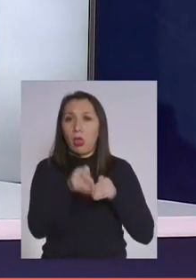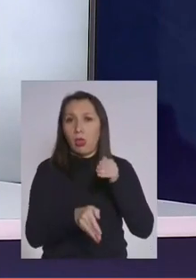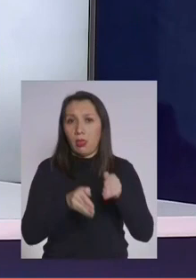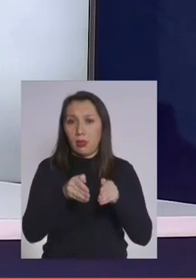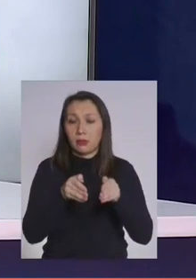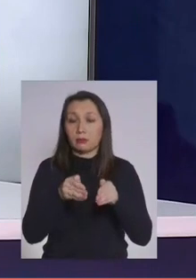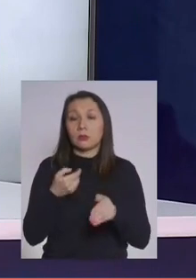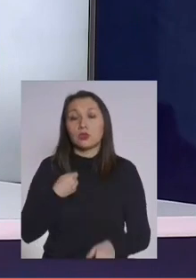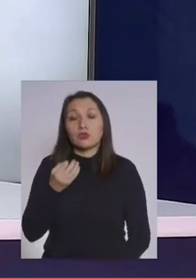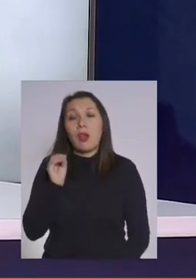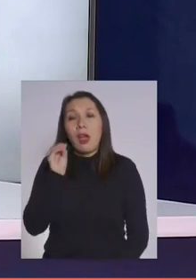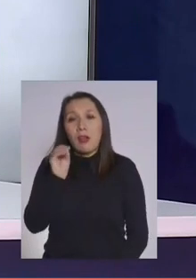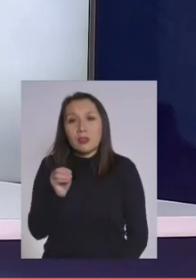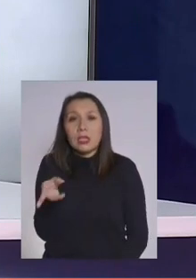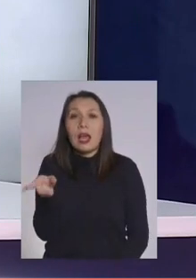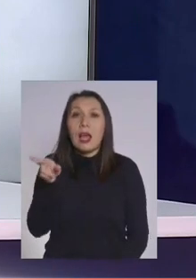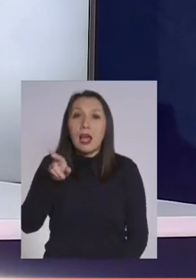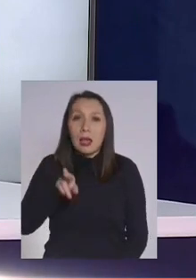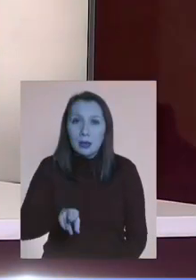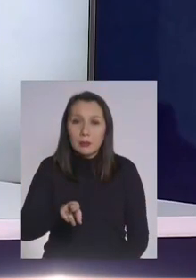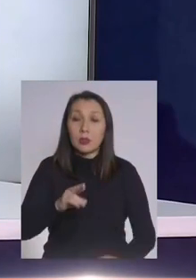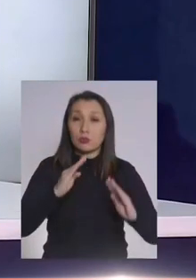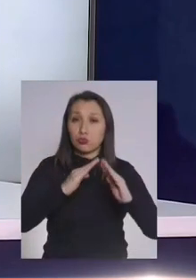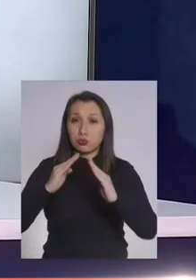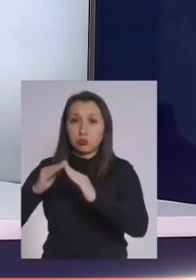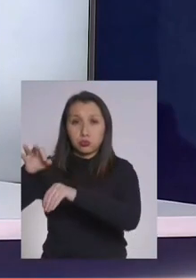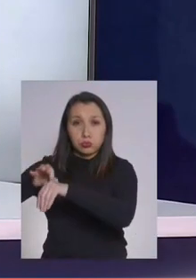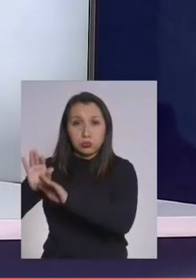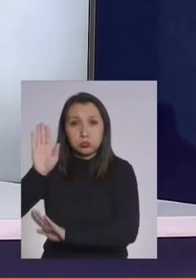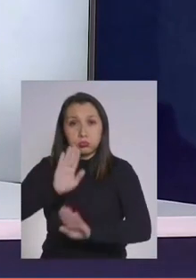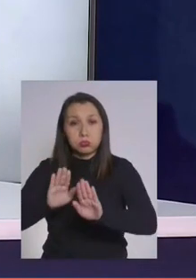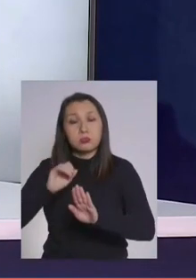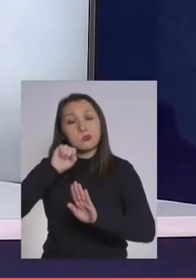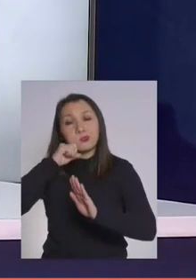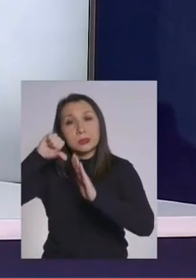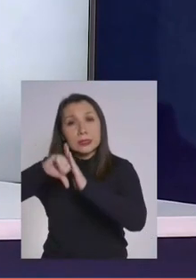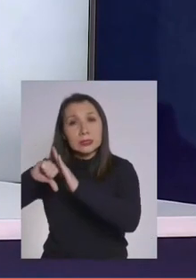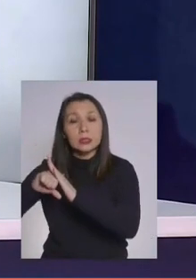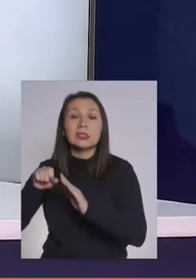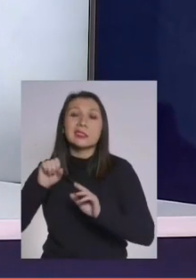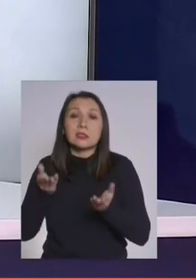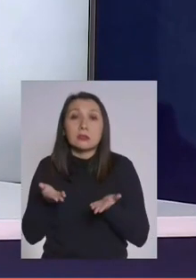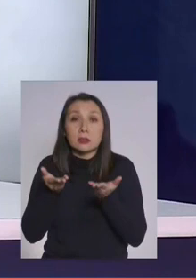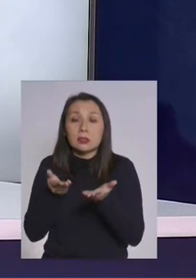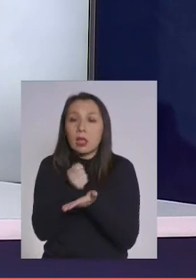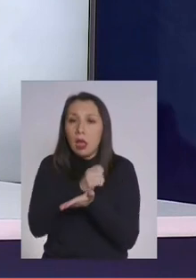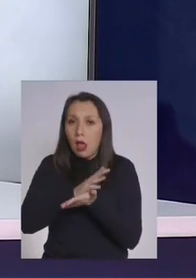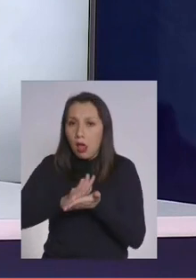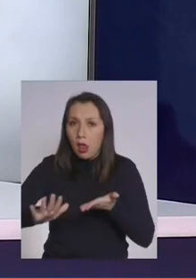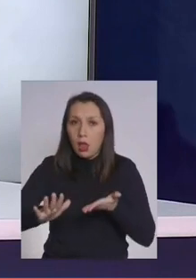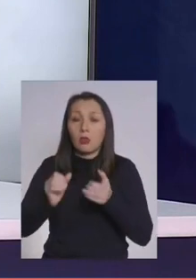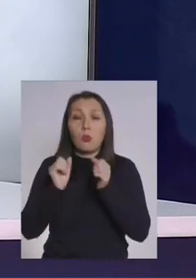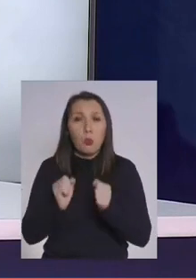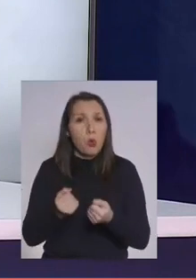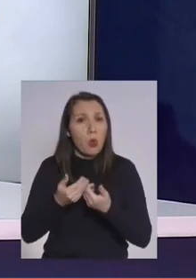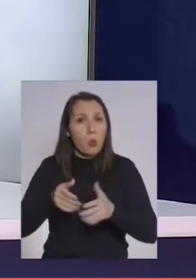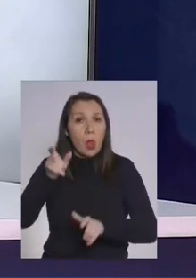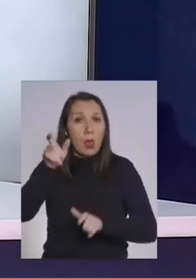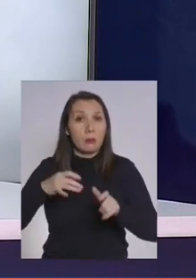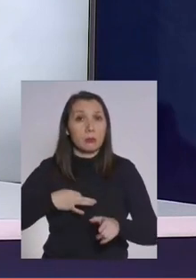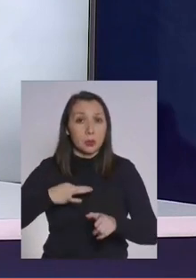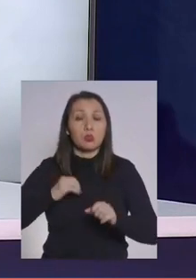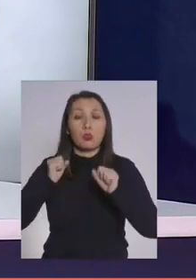reitero estas residencias son de carácter gratuito pueden ser ocupadas por cualquier